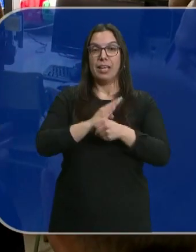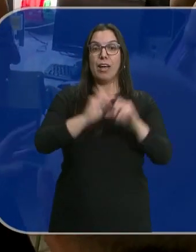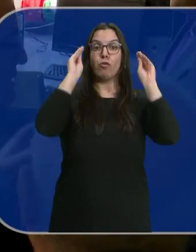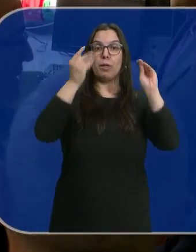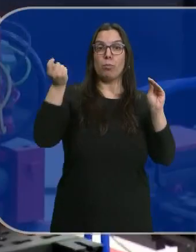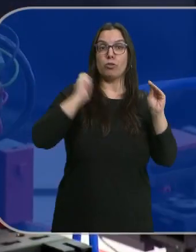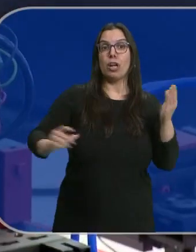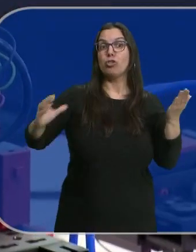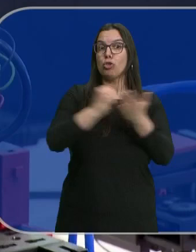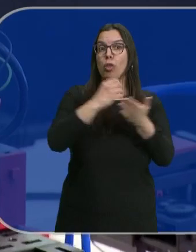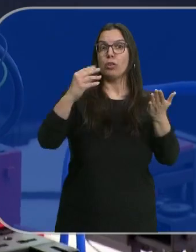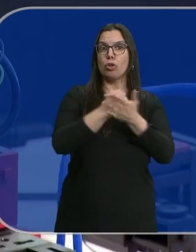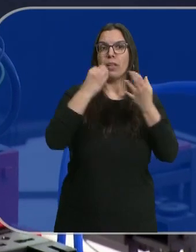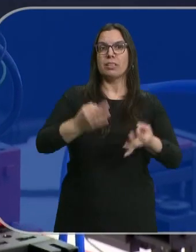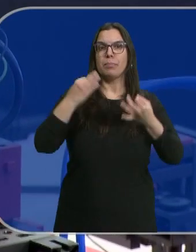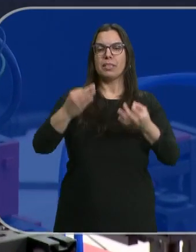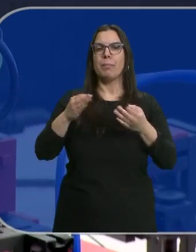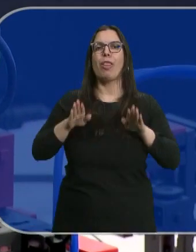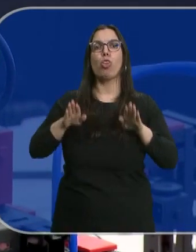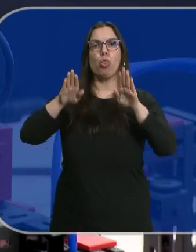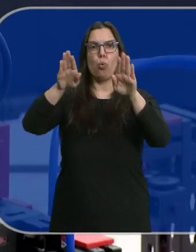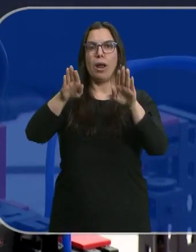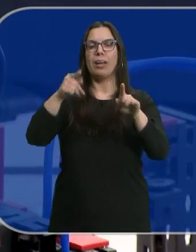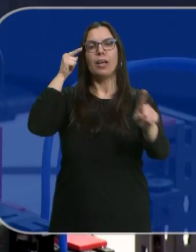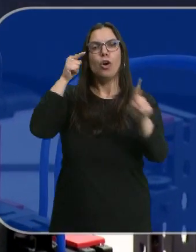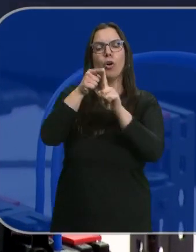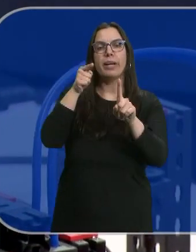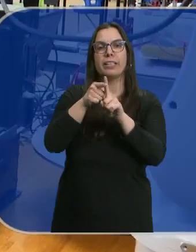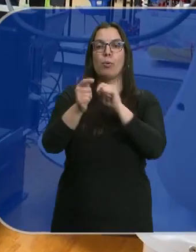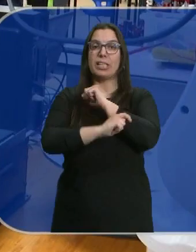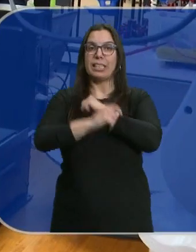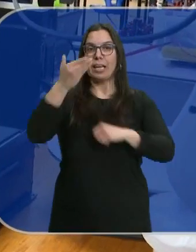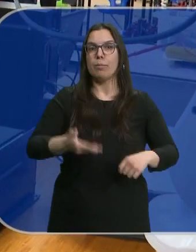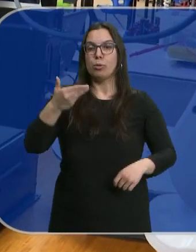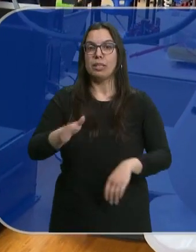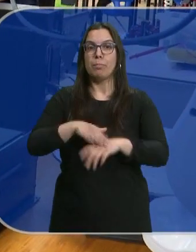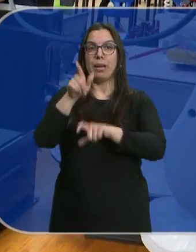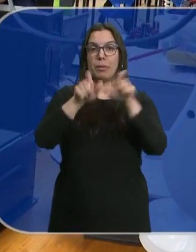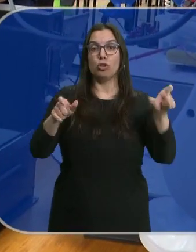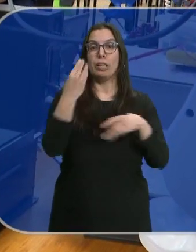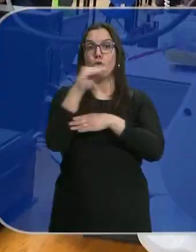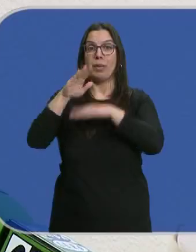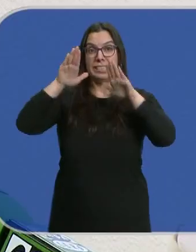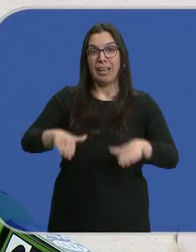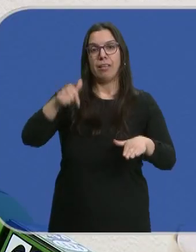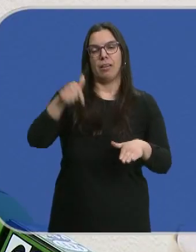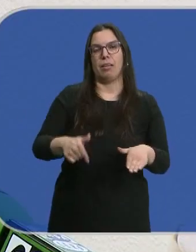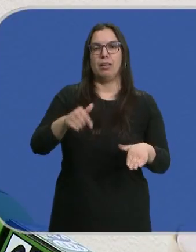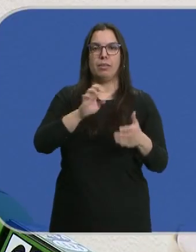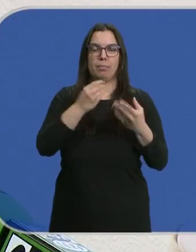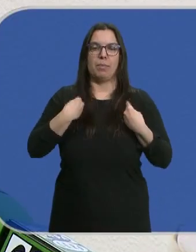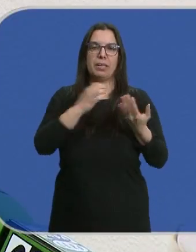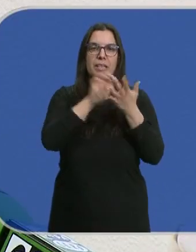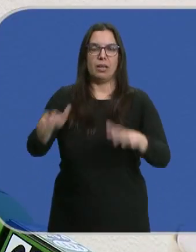FP en dual como parte de su estrategia clave en la lucha contra la despoblación y la retención de talento joven. Que